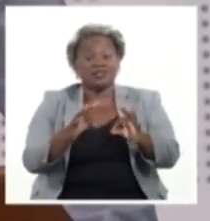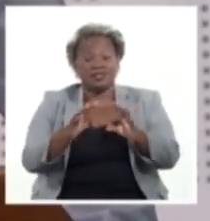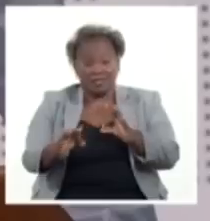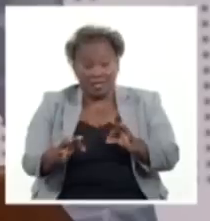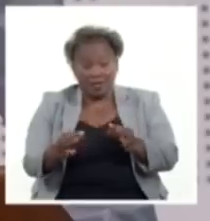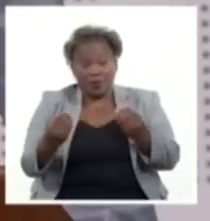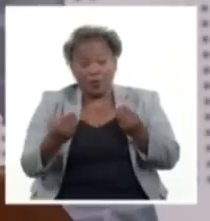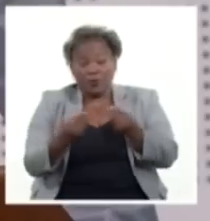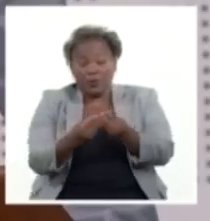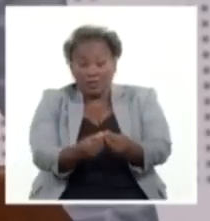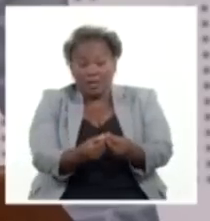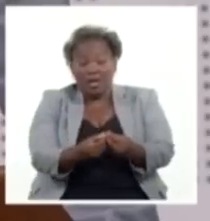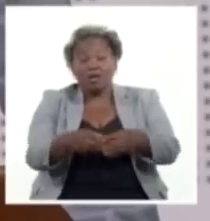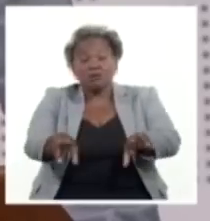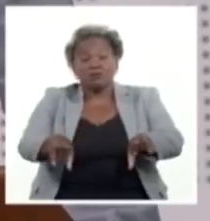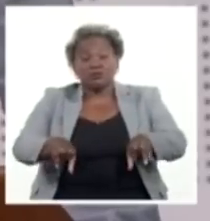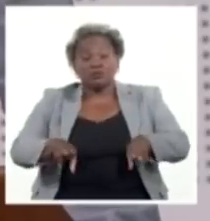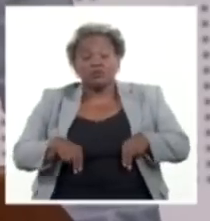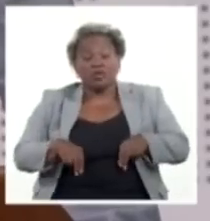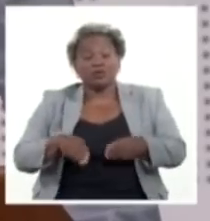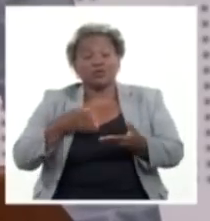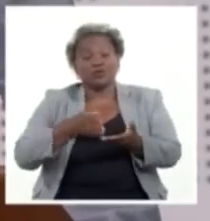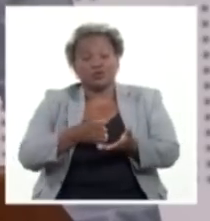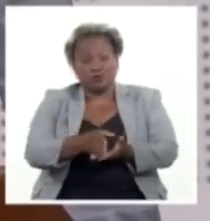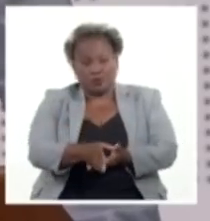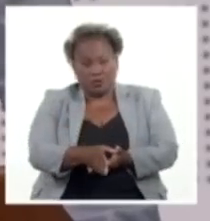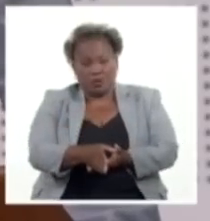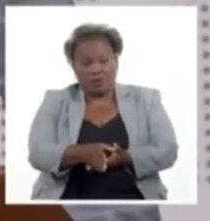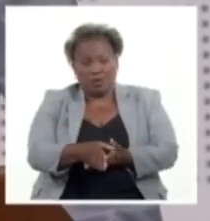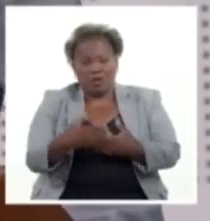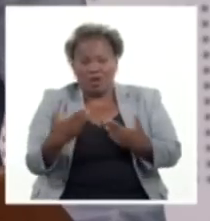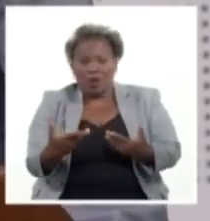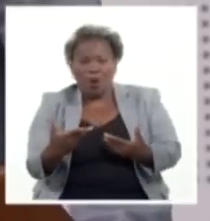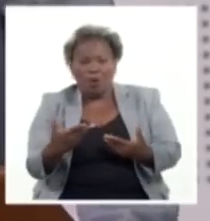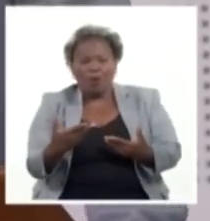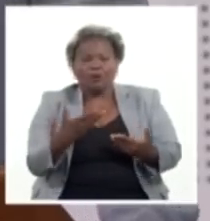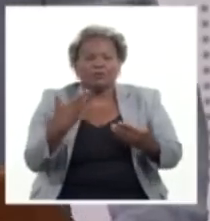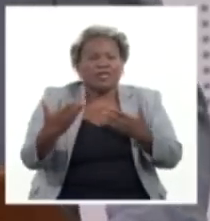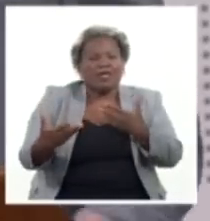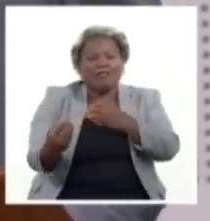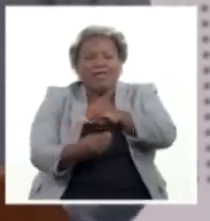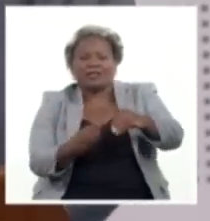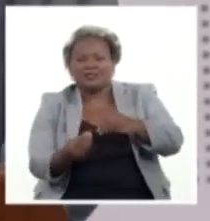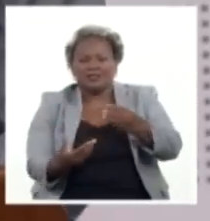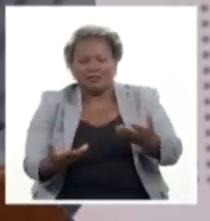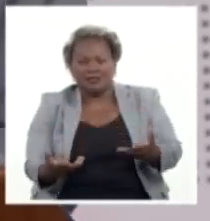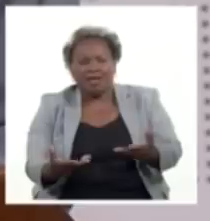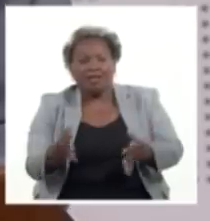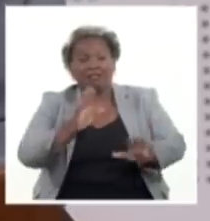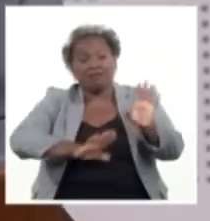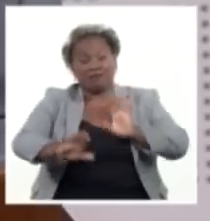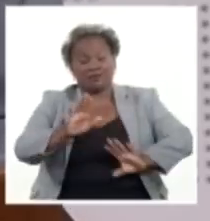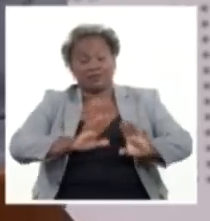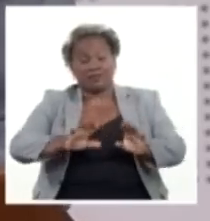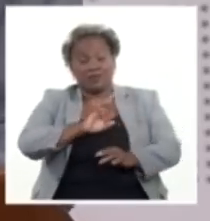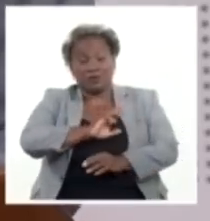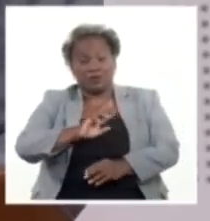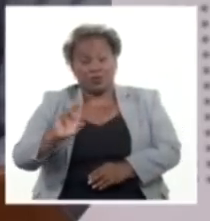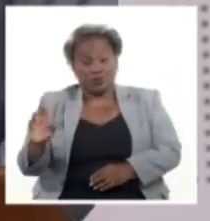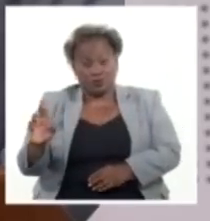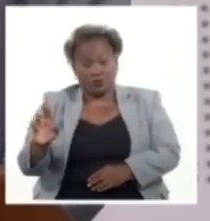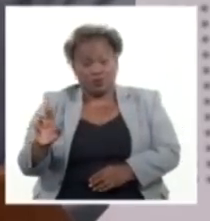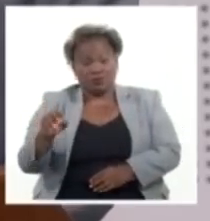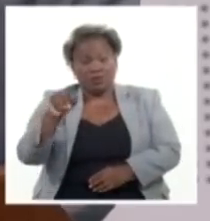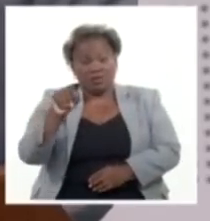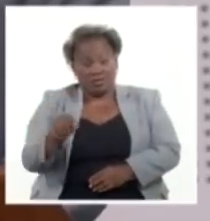y asumiendo la continuidad desde una perspectiva dialéctica, en defensa de la revolución y de su rumbo en el